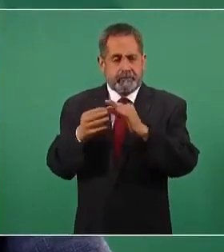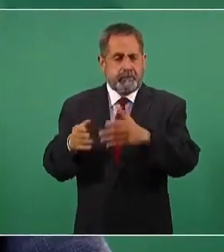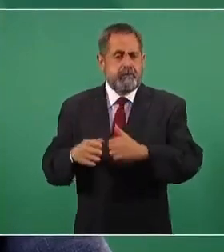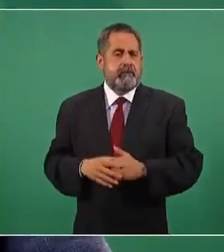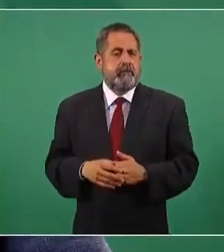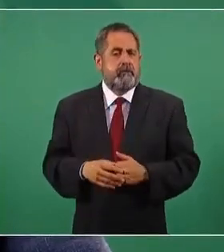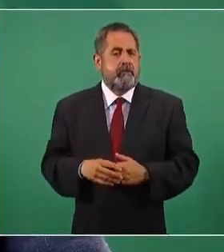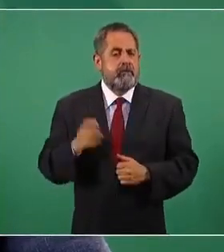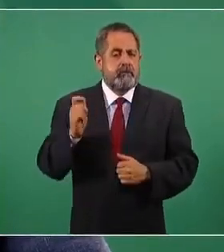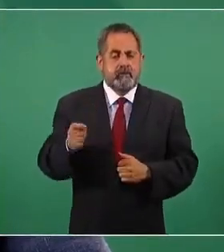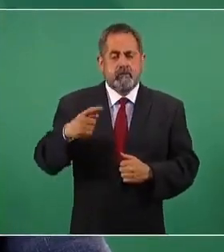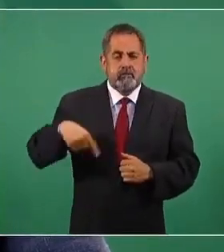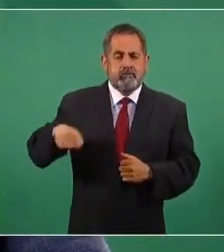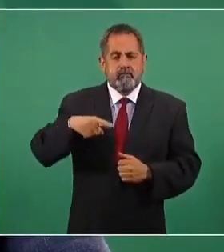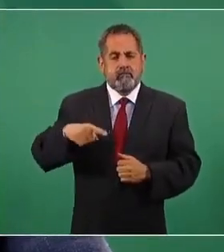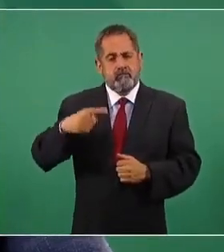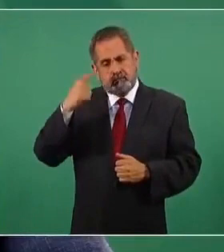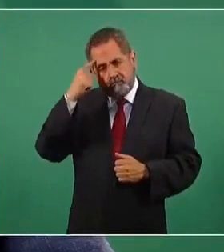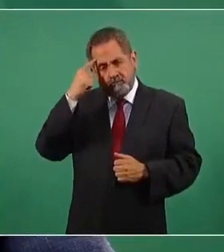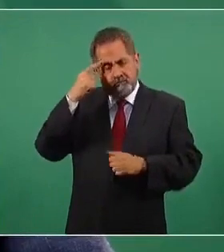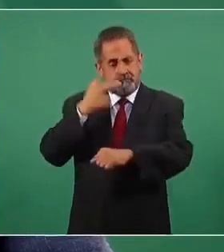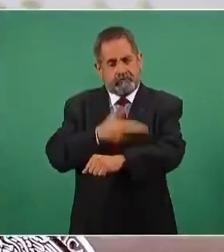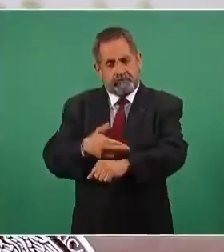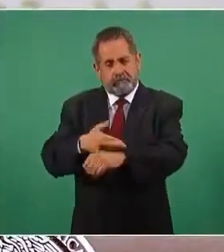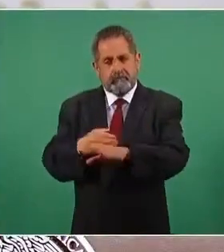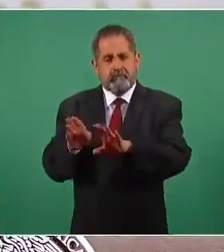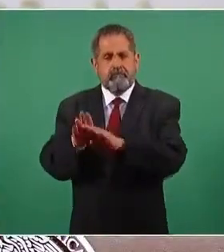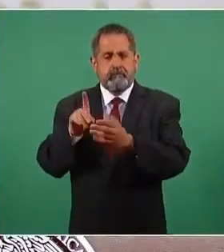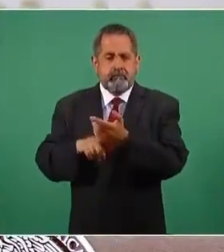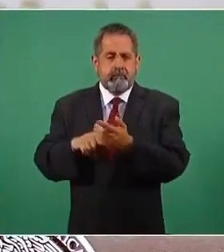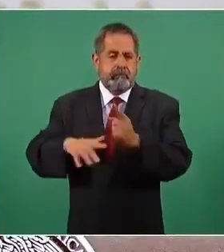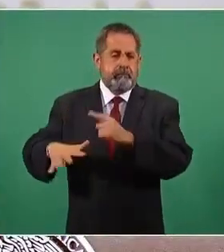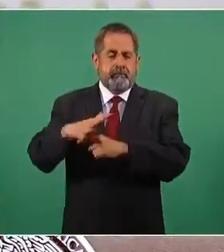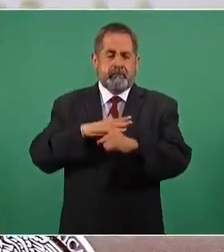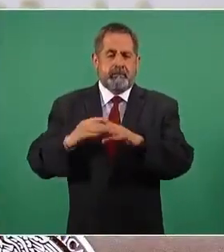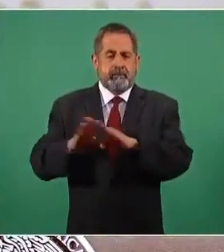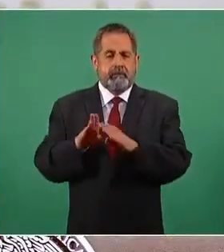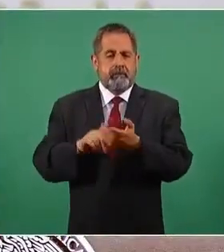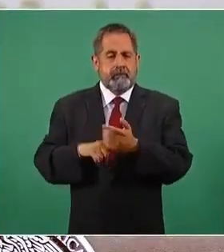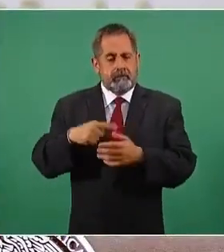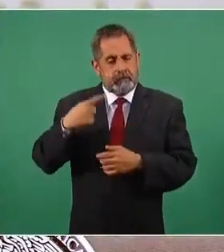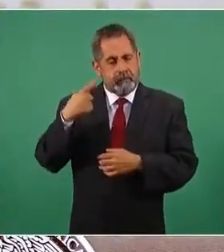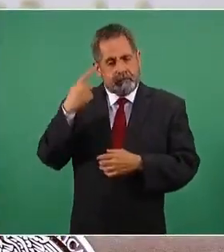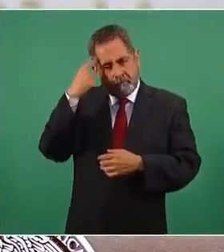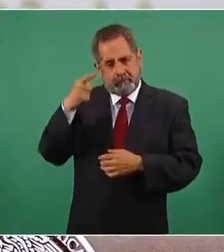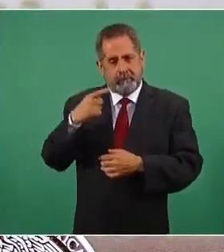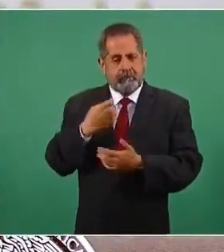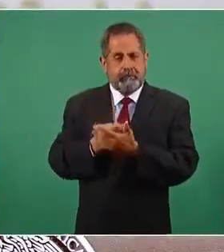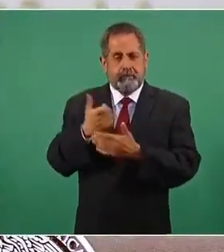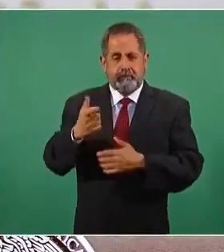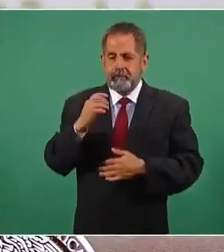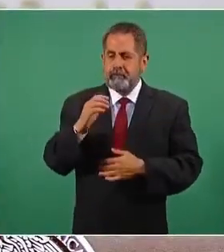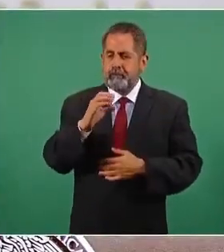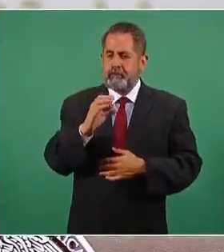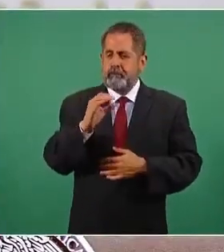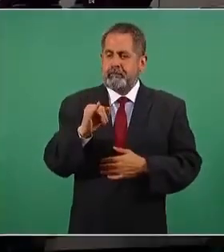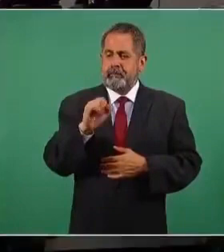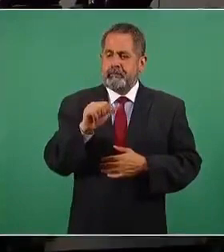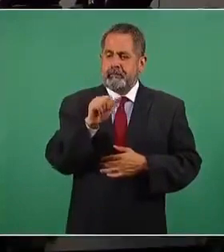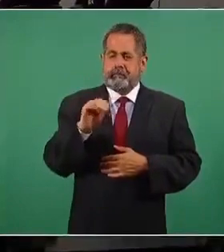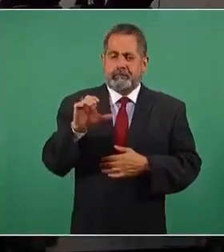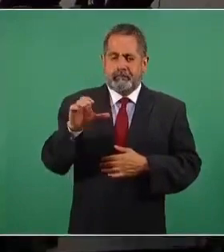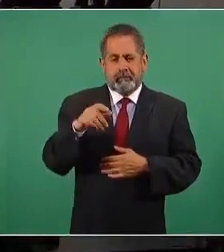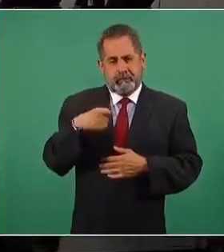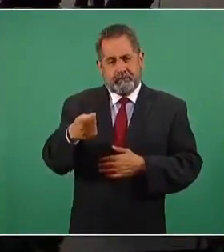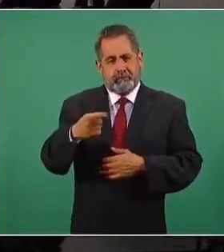que integra todas estas acciones, incluyendo el medio ambiente y economía, que es GISAMAC. Eso es lo que le puedo